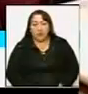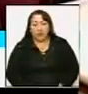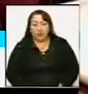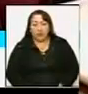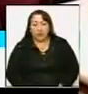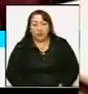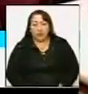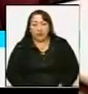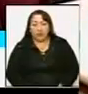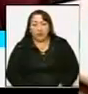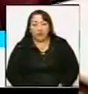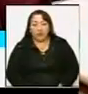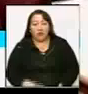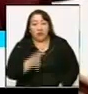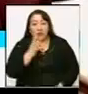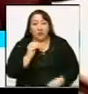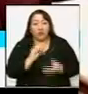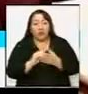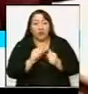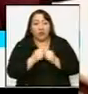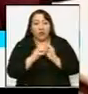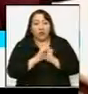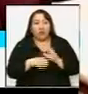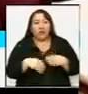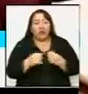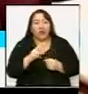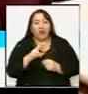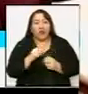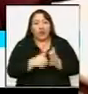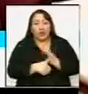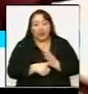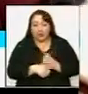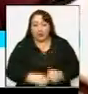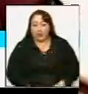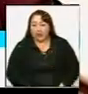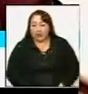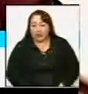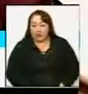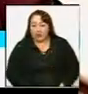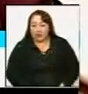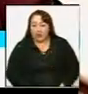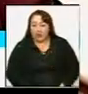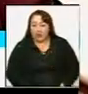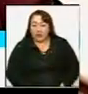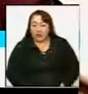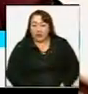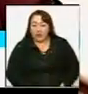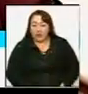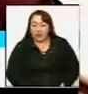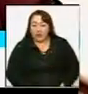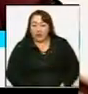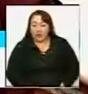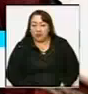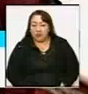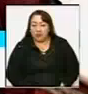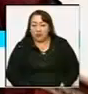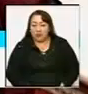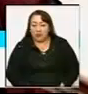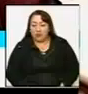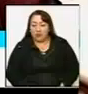rozando con la Constitución o con la ley orgánica, cómo le vamos a dar a la RENIET la atribución de procesar,